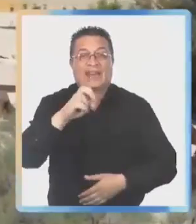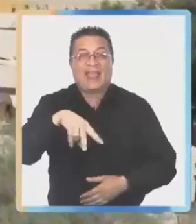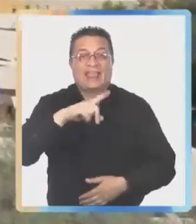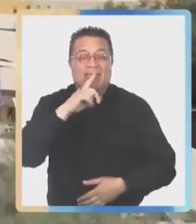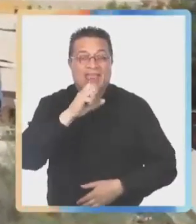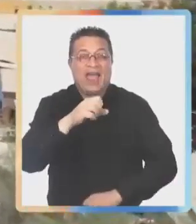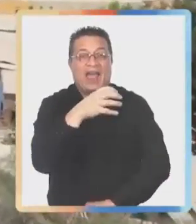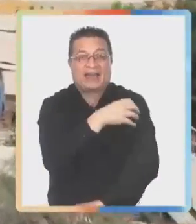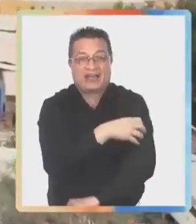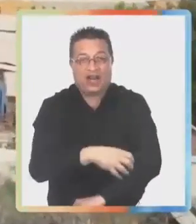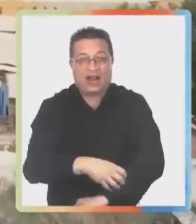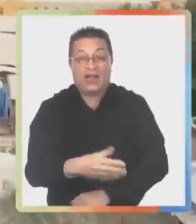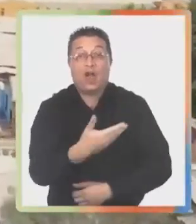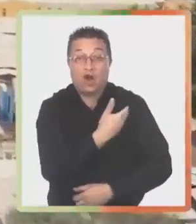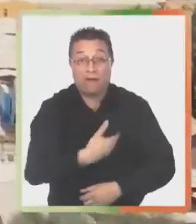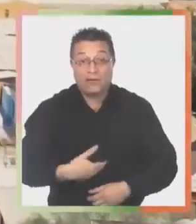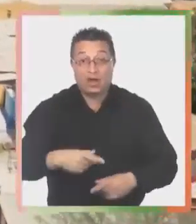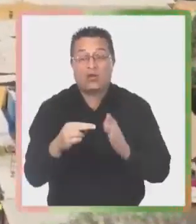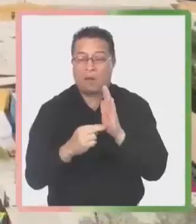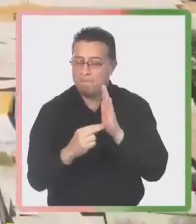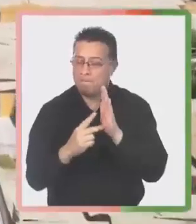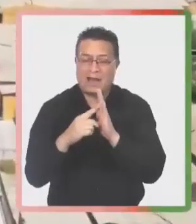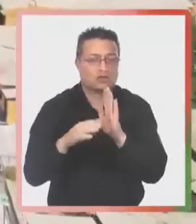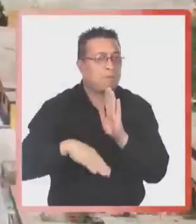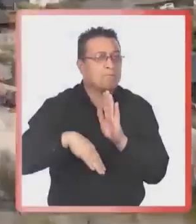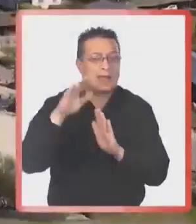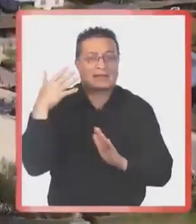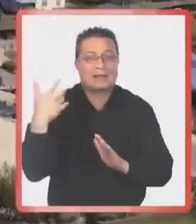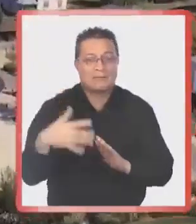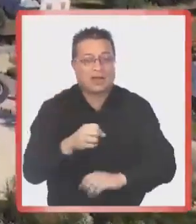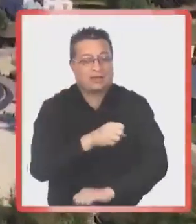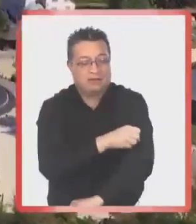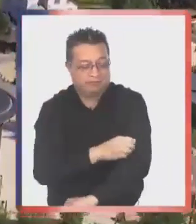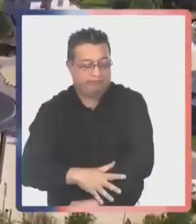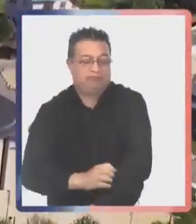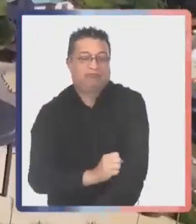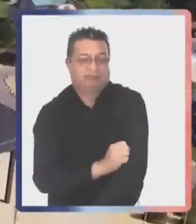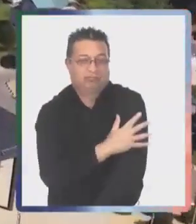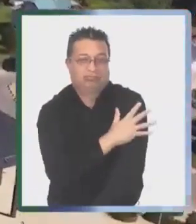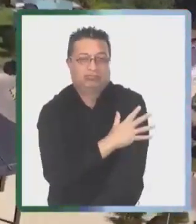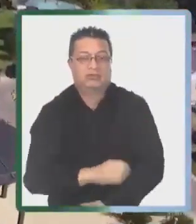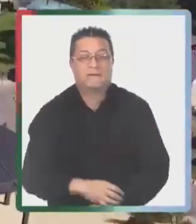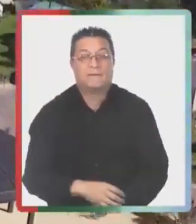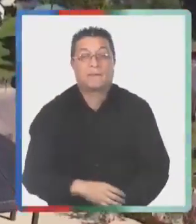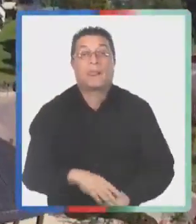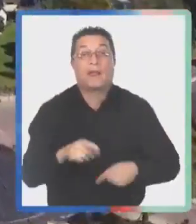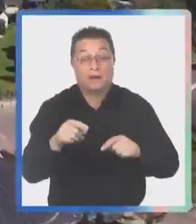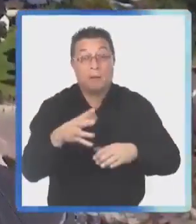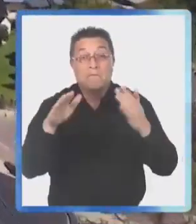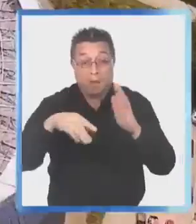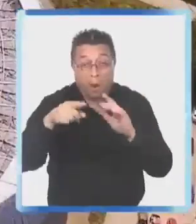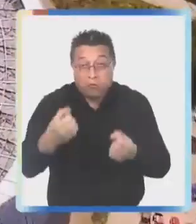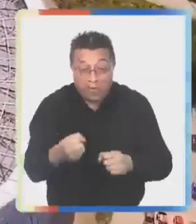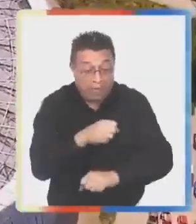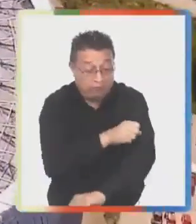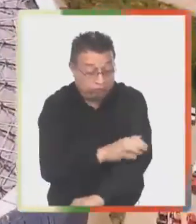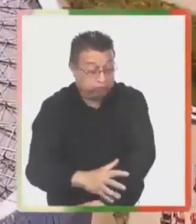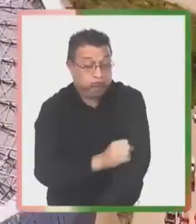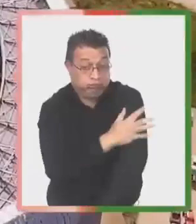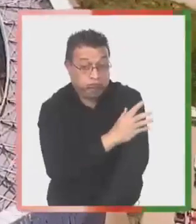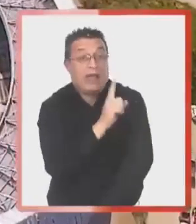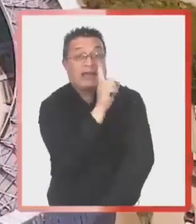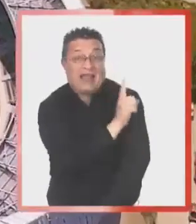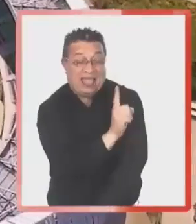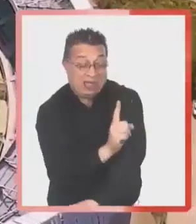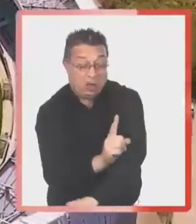rentas regionales. Para el gobierno es el salto más importante hacia la descentralización. En la medida que podamos descentralizar, cada